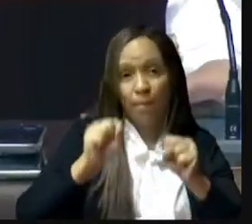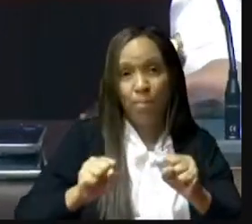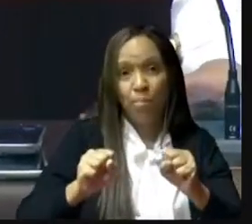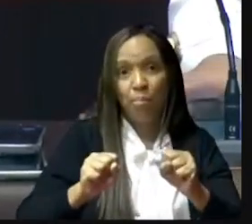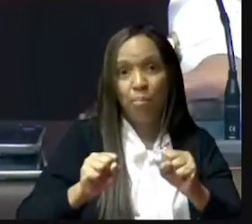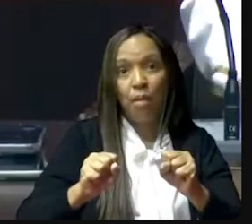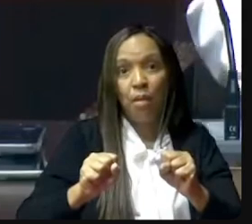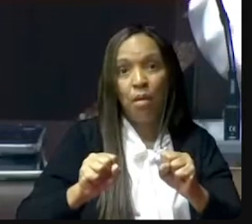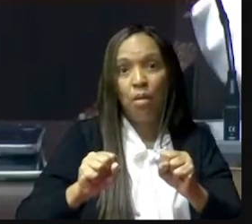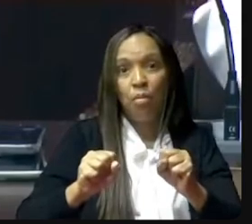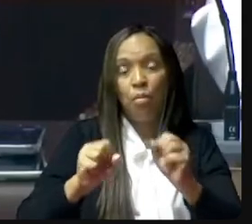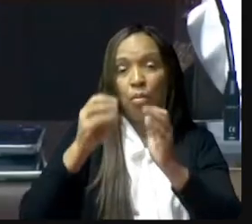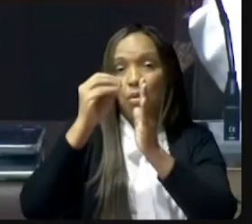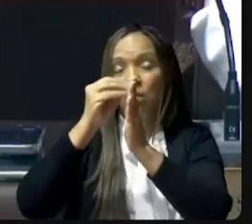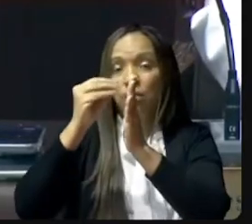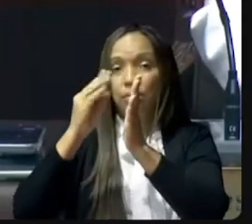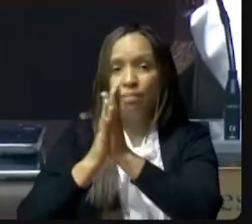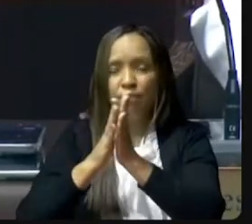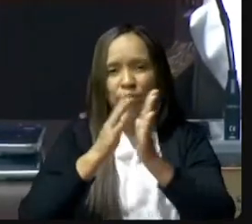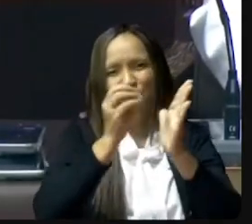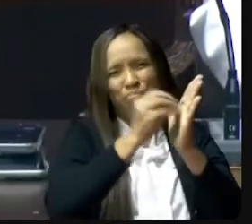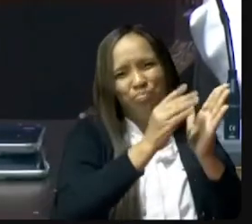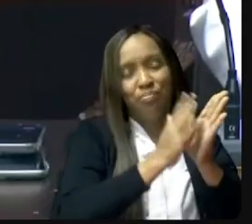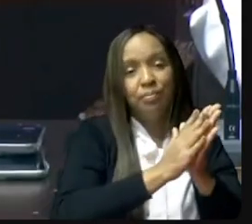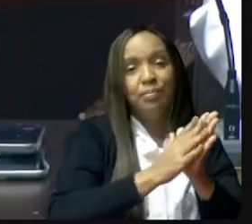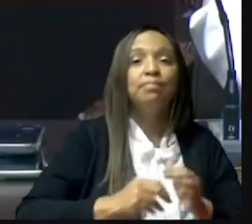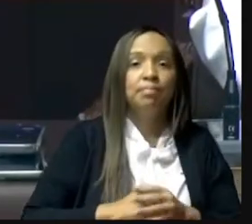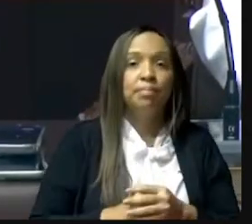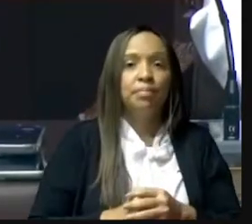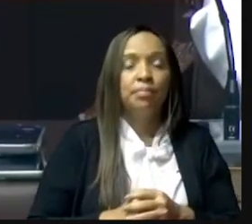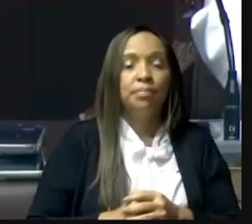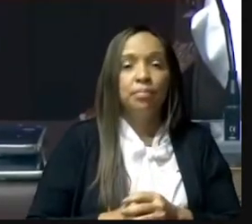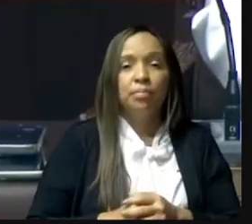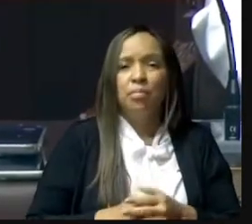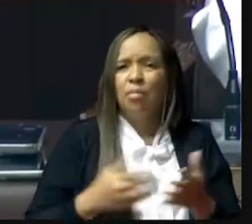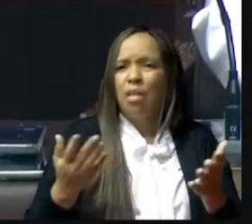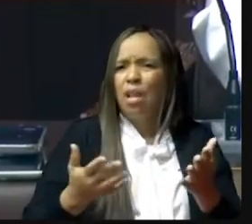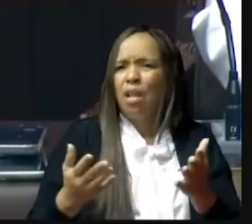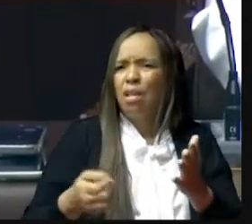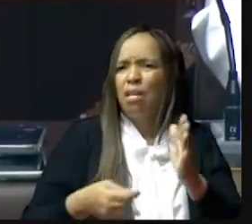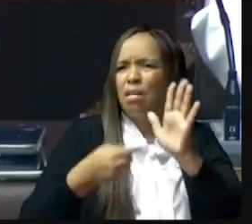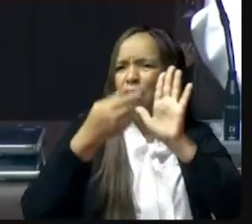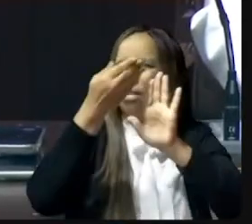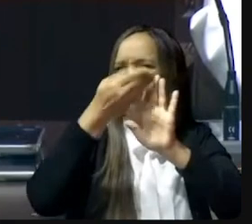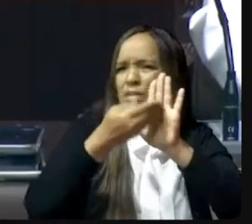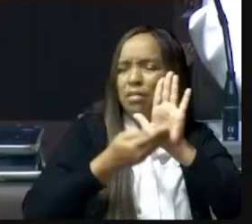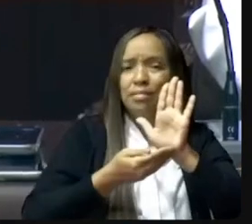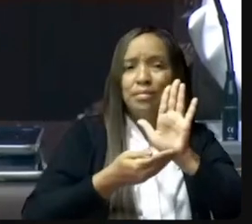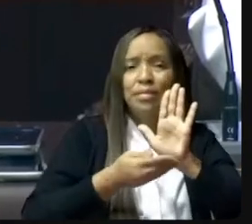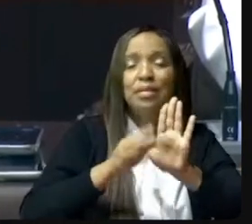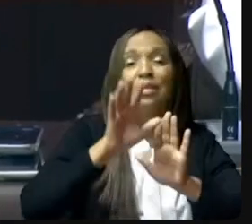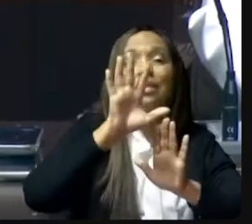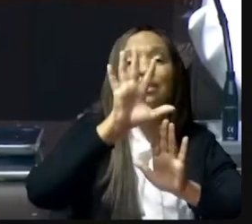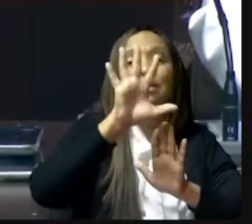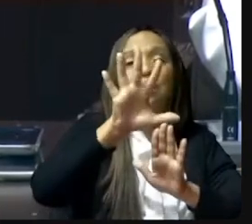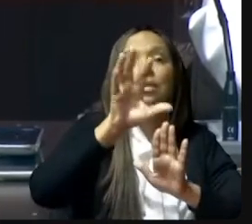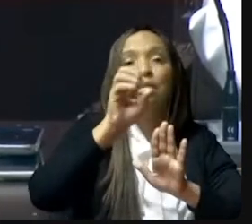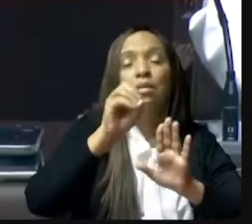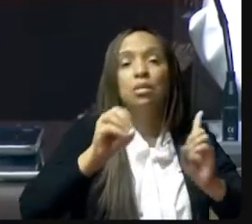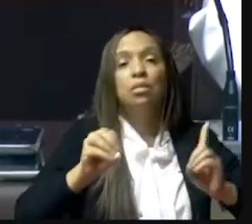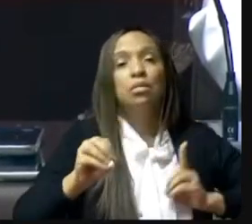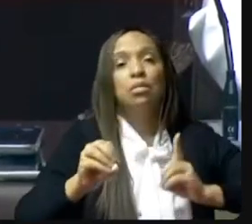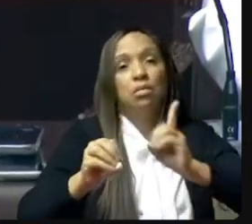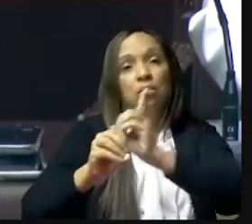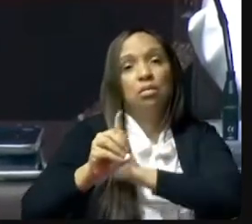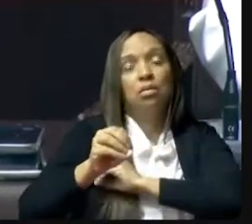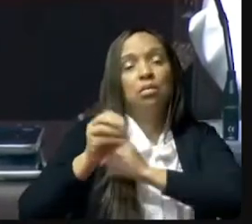50 diputados que todavía no han llenado este formulario quien no lo haya llenado estamos a